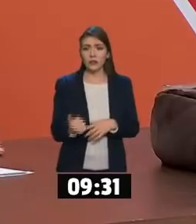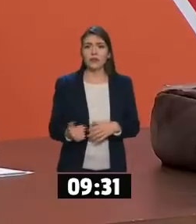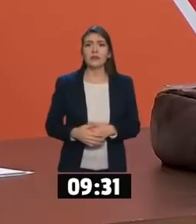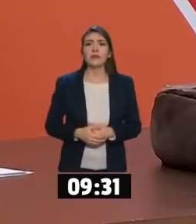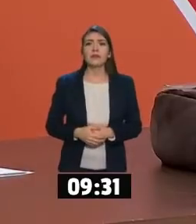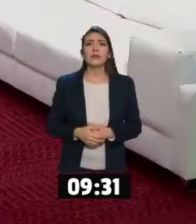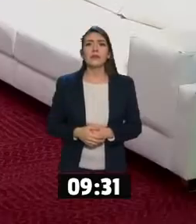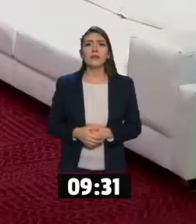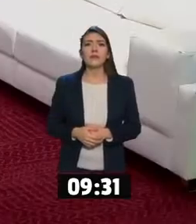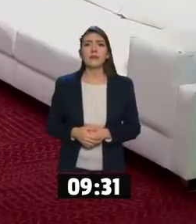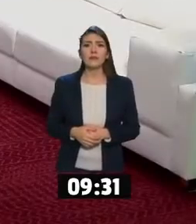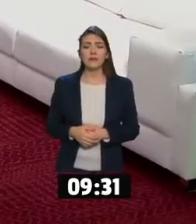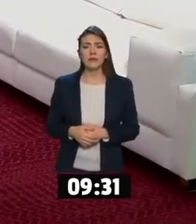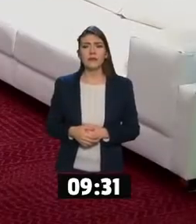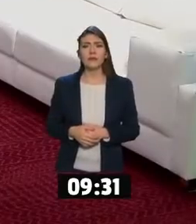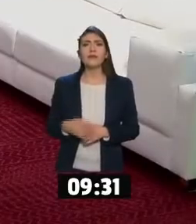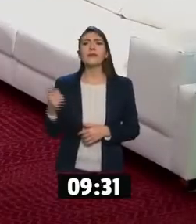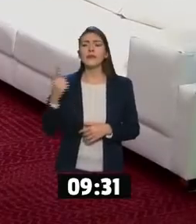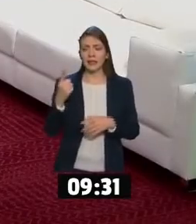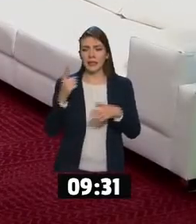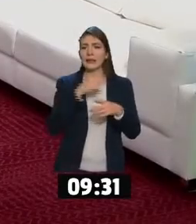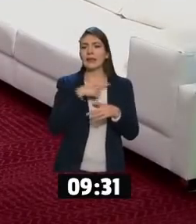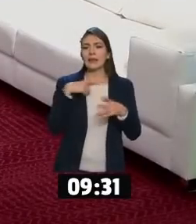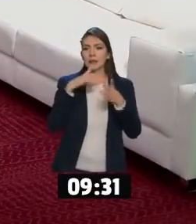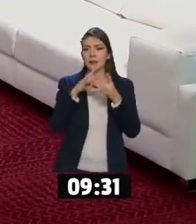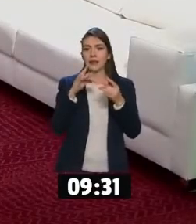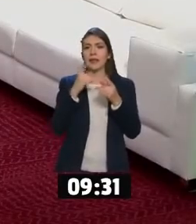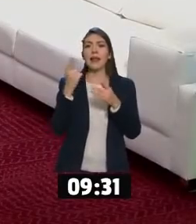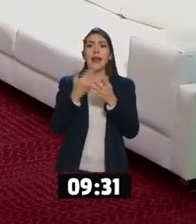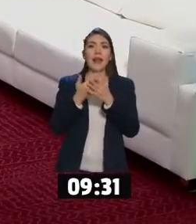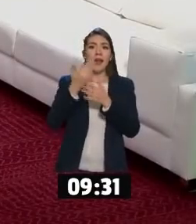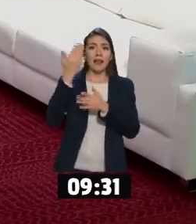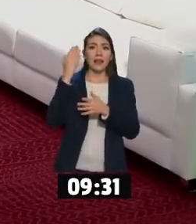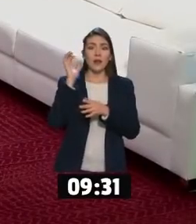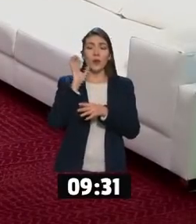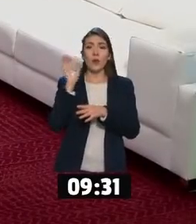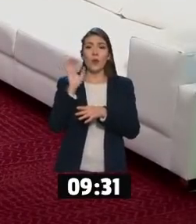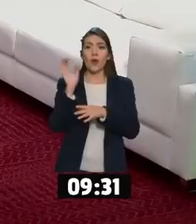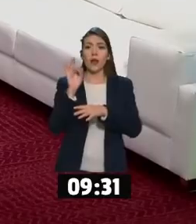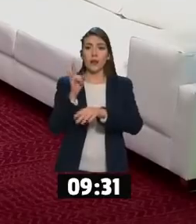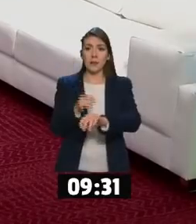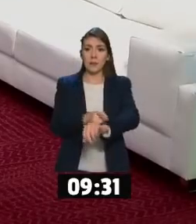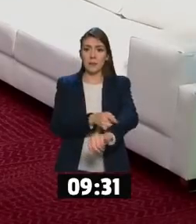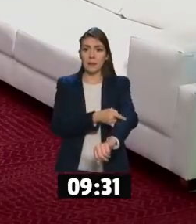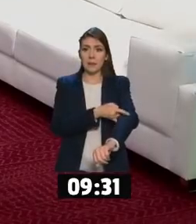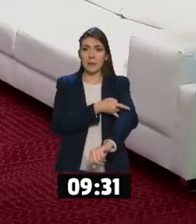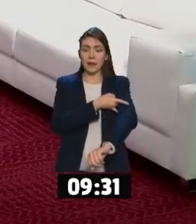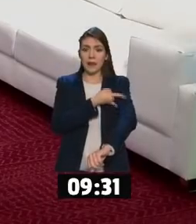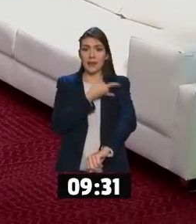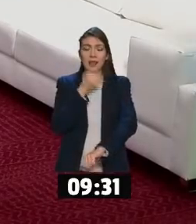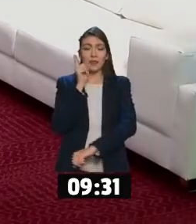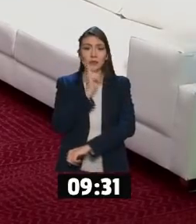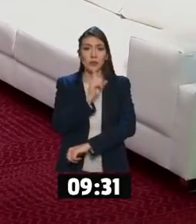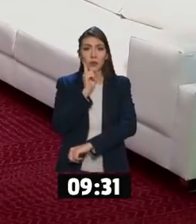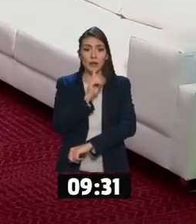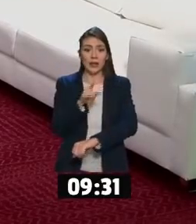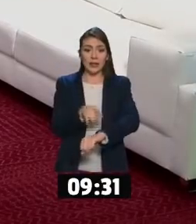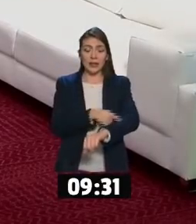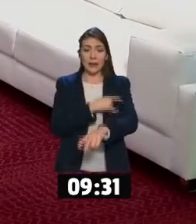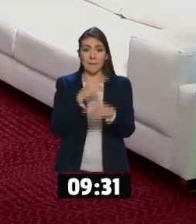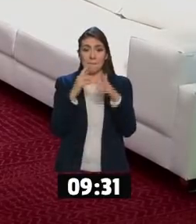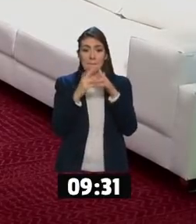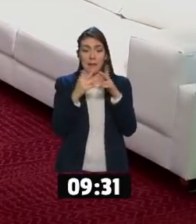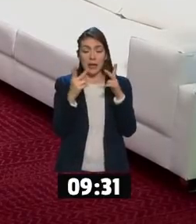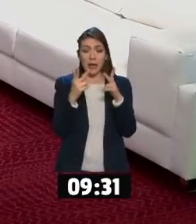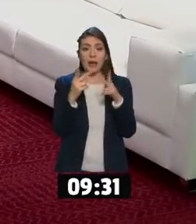no vivieron, pero llegó un momento en que las medias de mujer se mandaban coser, o sea, se mandaban rehacer. La